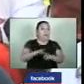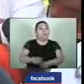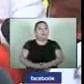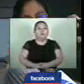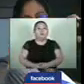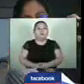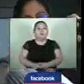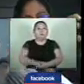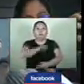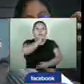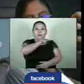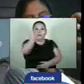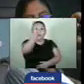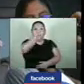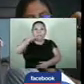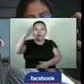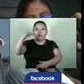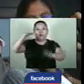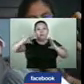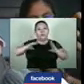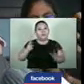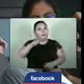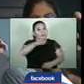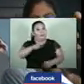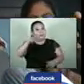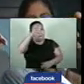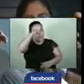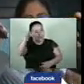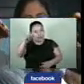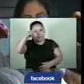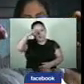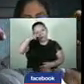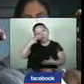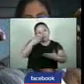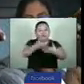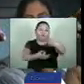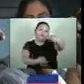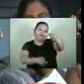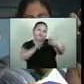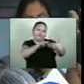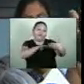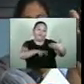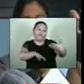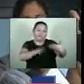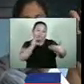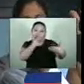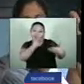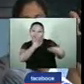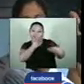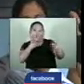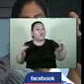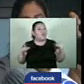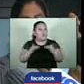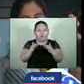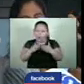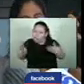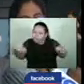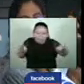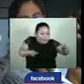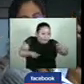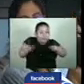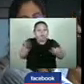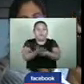gobierno mexicano ha tomado a bien examinar los datos de este caso, así como toda la coyuntura